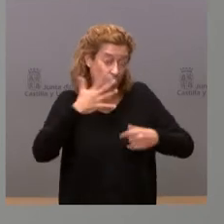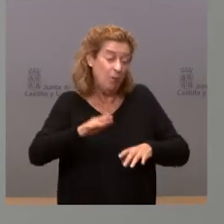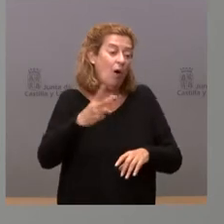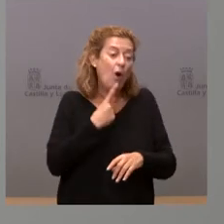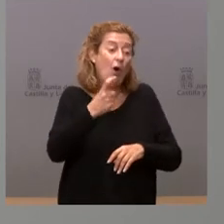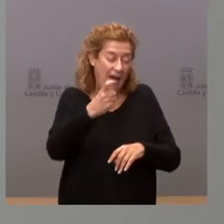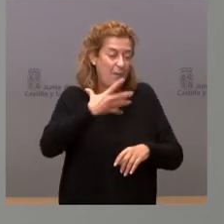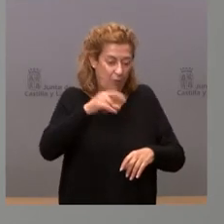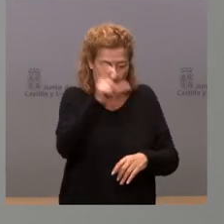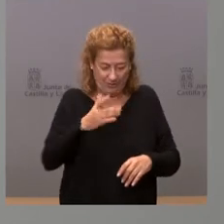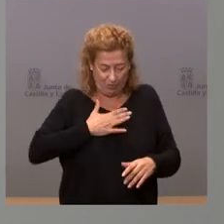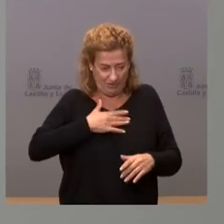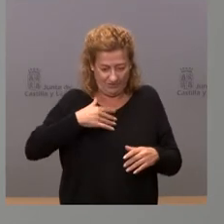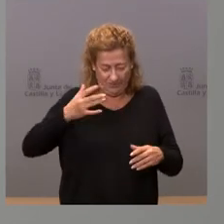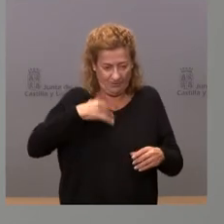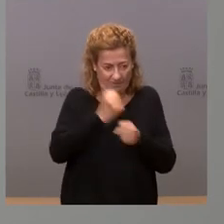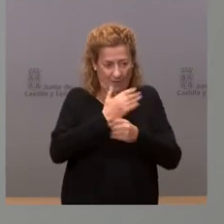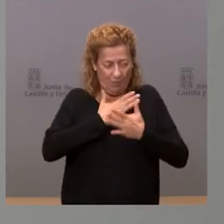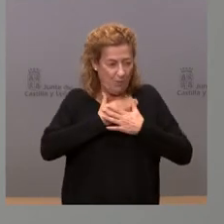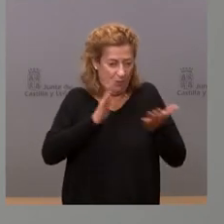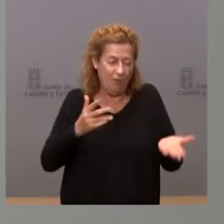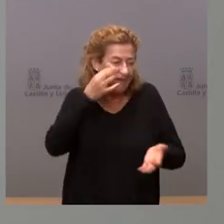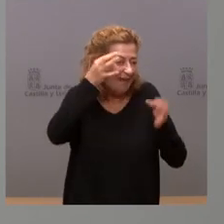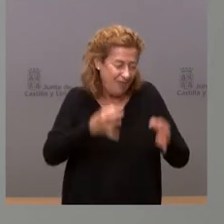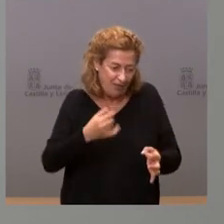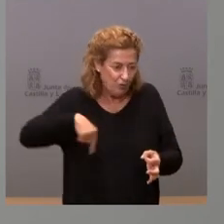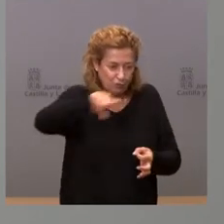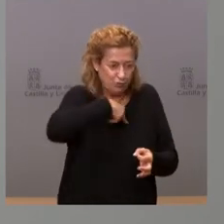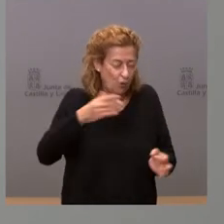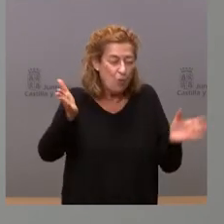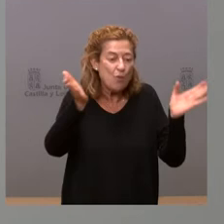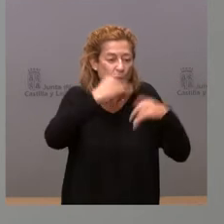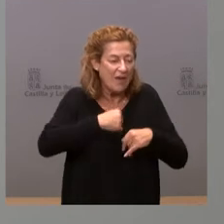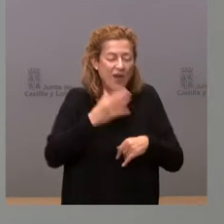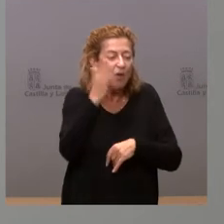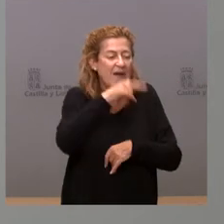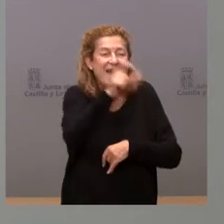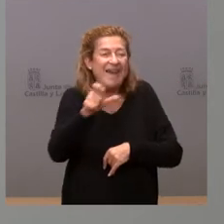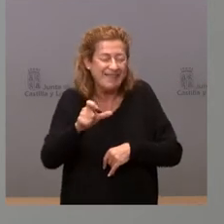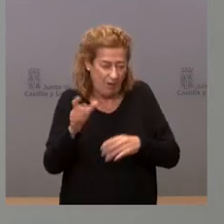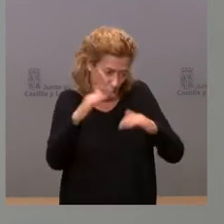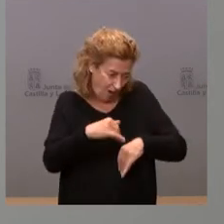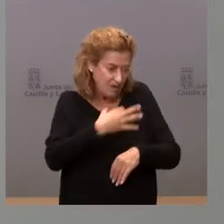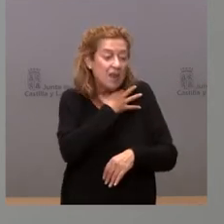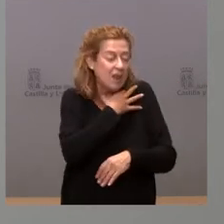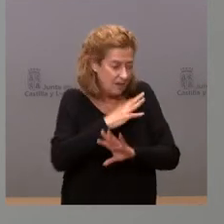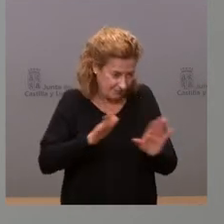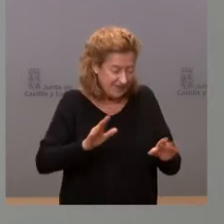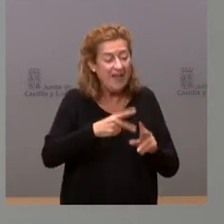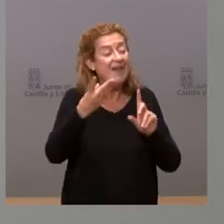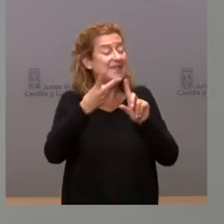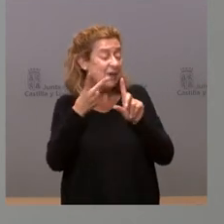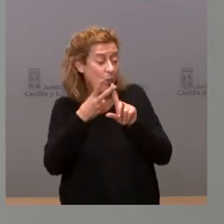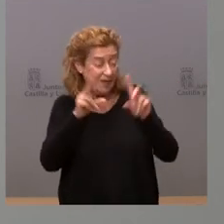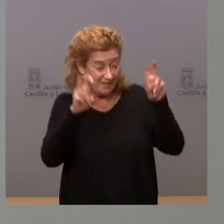con nuestro propio personal pero como sabe usted pues realmente no tenemos una abundancia de este personal la segunda con respecto a